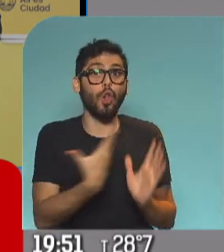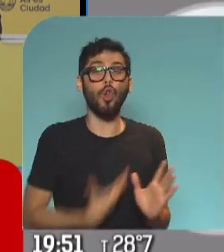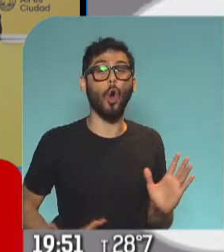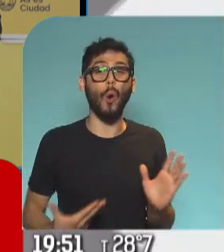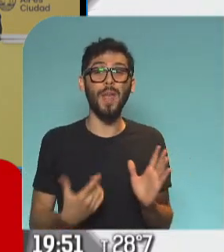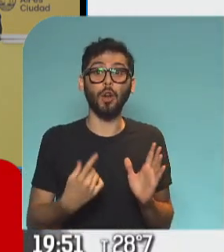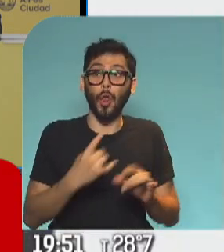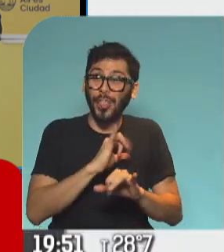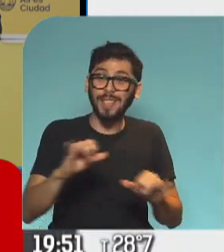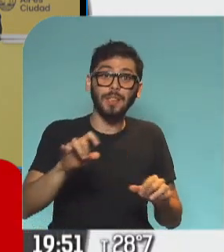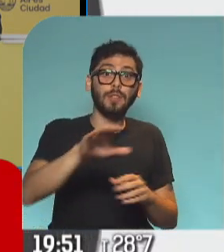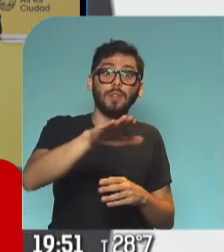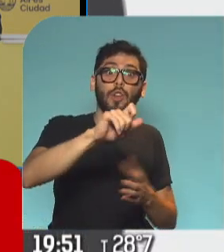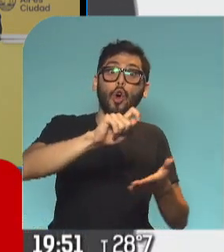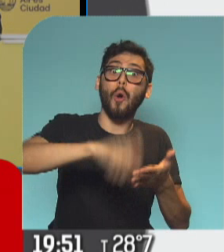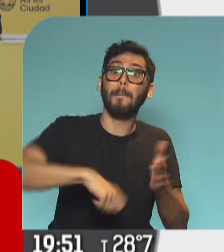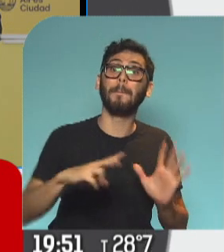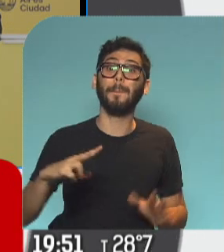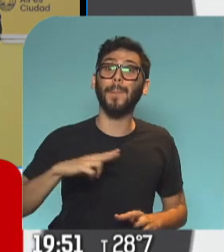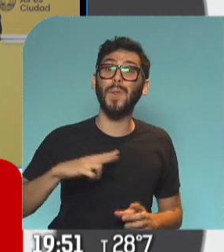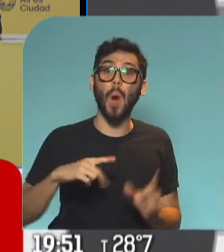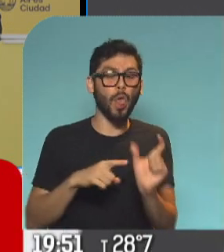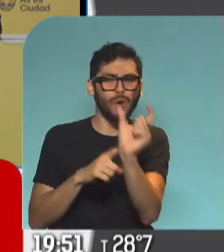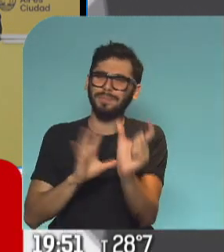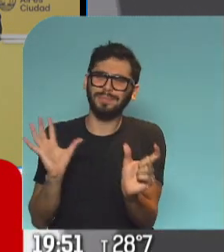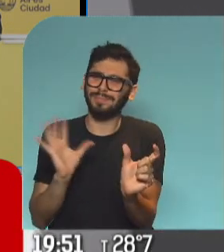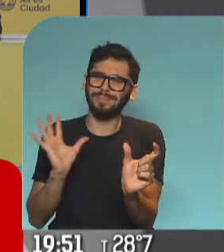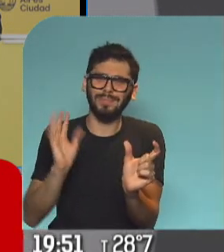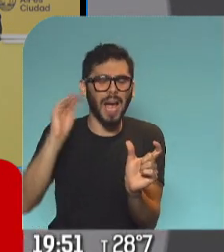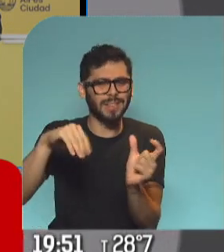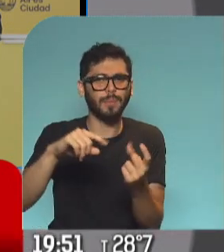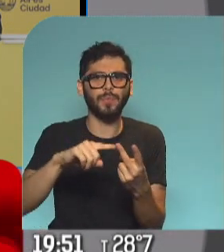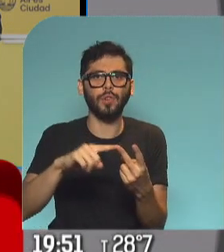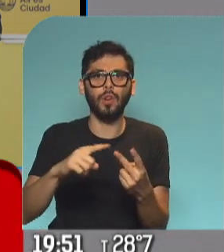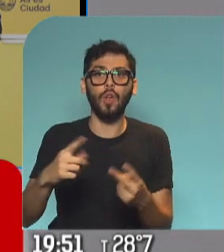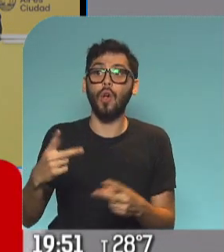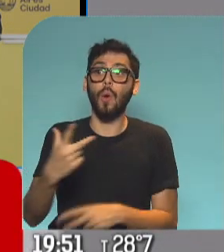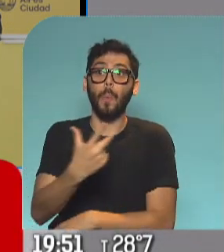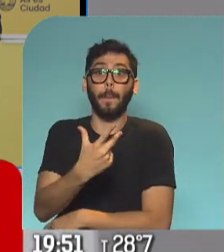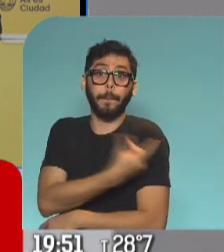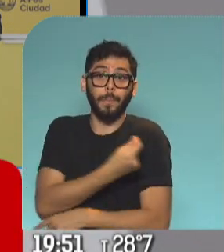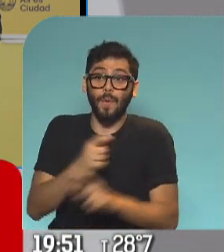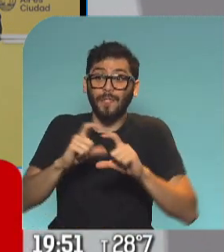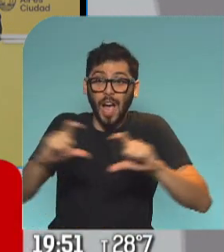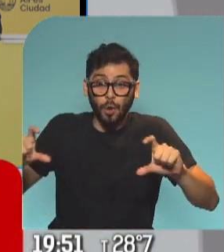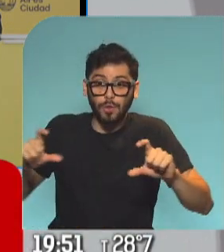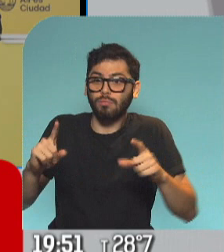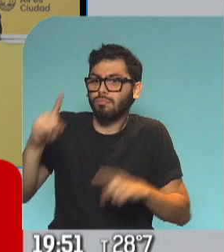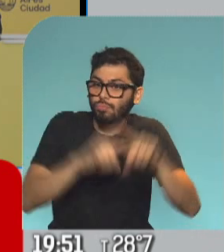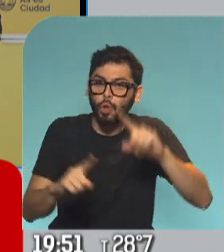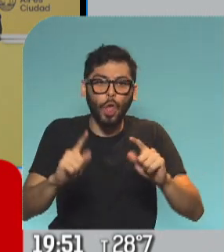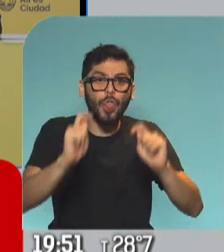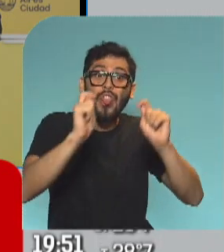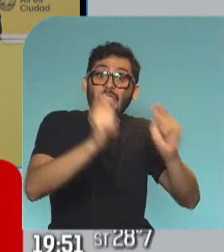contrataciones privadas o habla de que se dio la fiscalización de la vacunación o de la trazabilidad de las vacunas. Es decir,